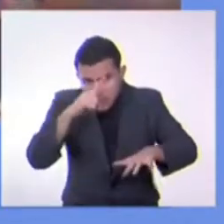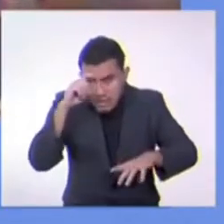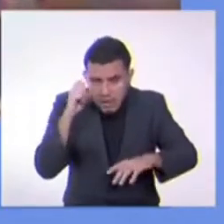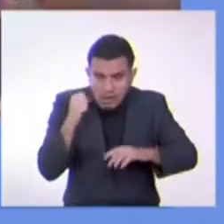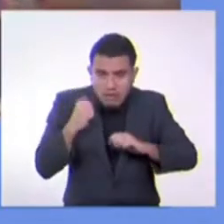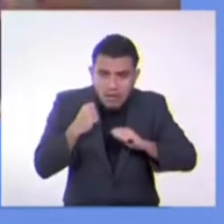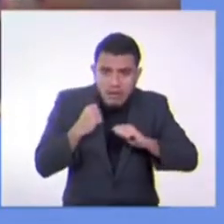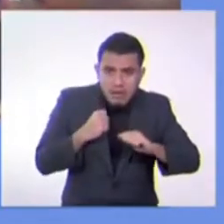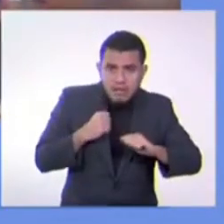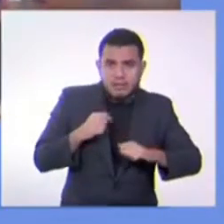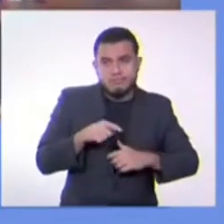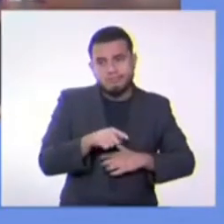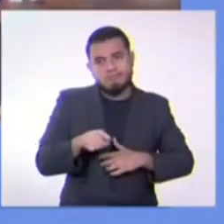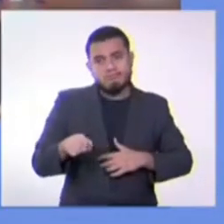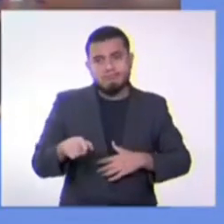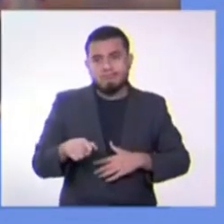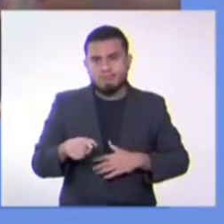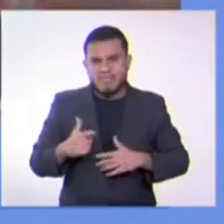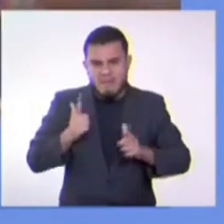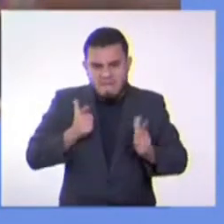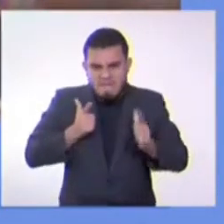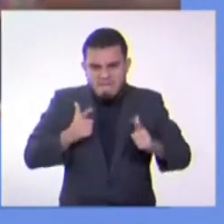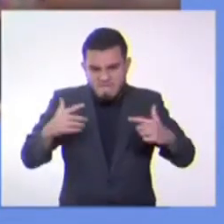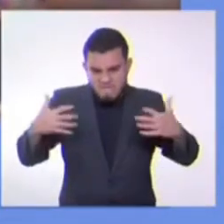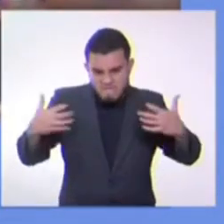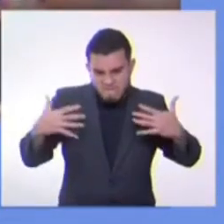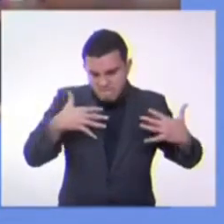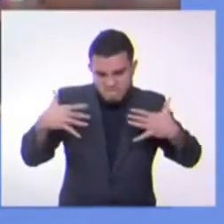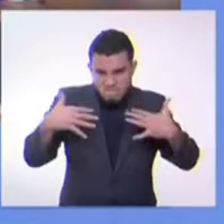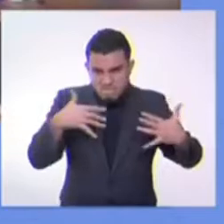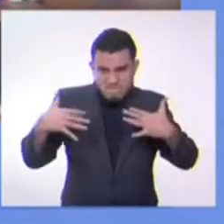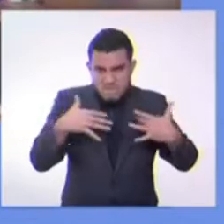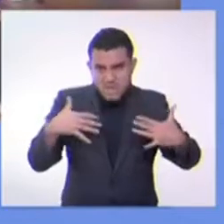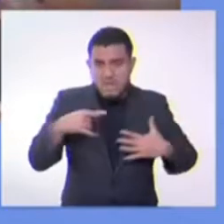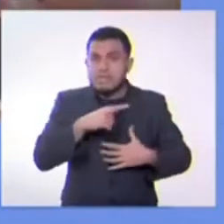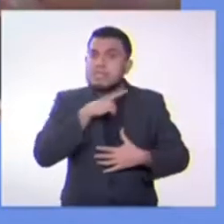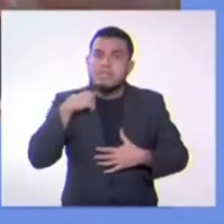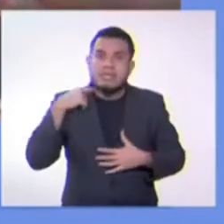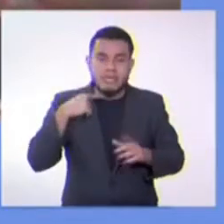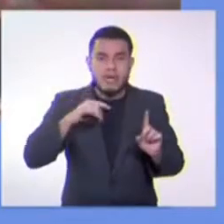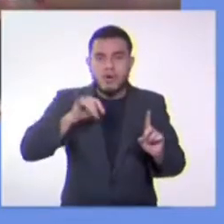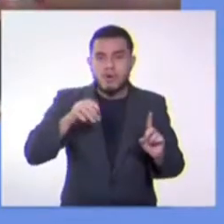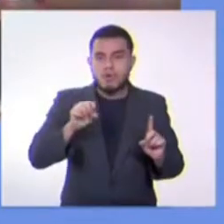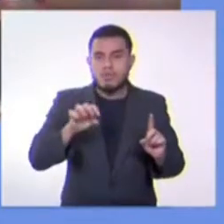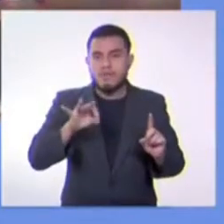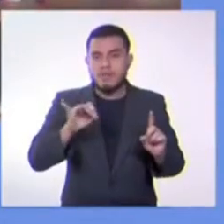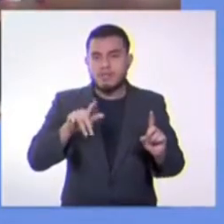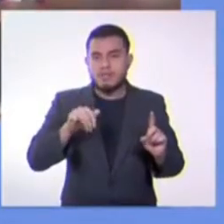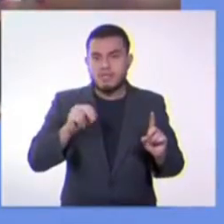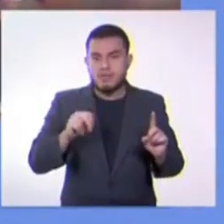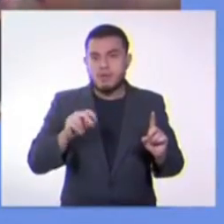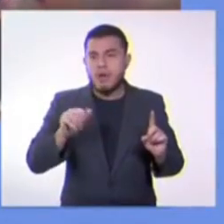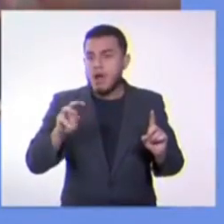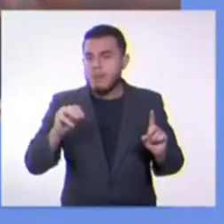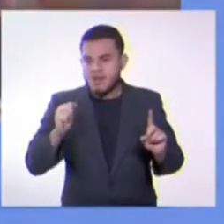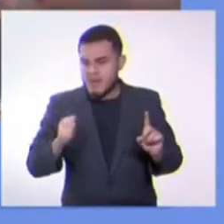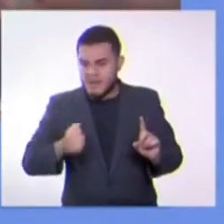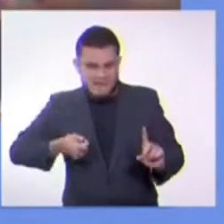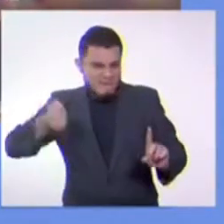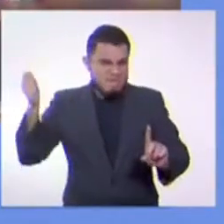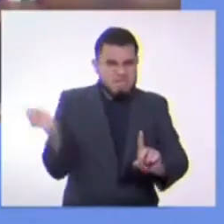levantamiento llevó a la muerte a José Feliciano Ama, quien fue linchado por